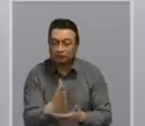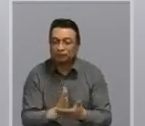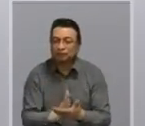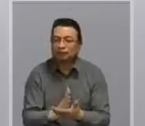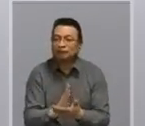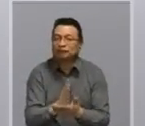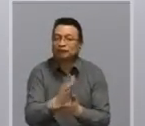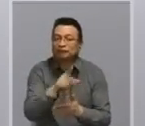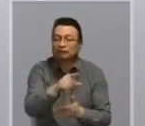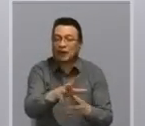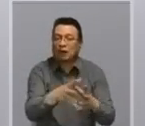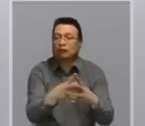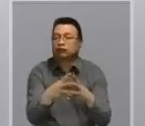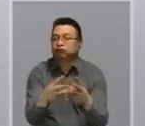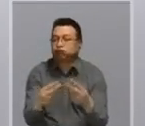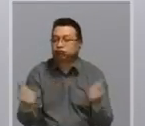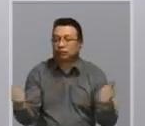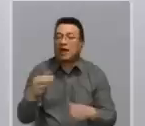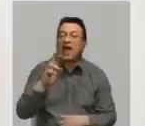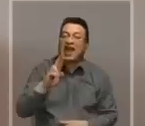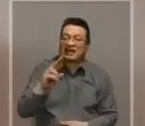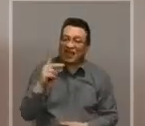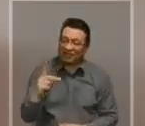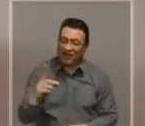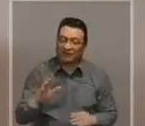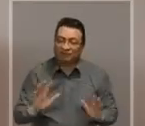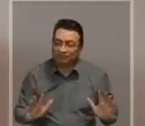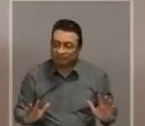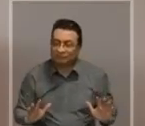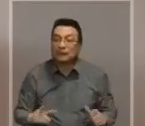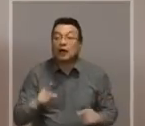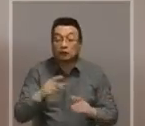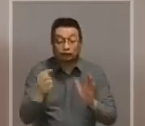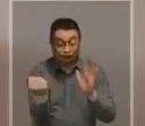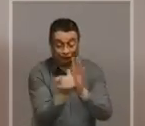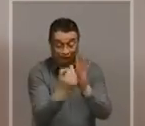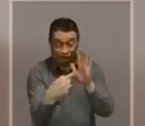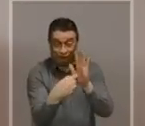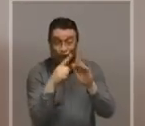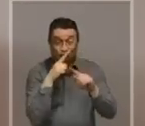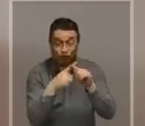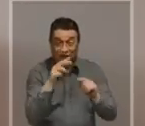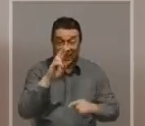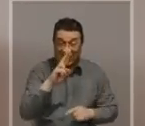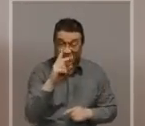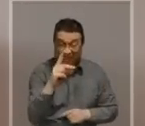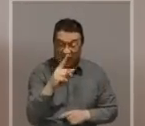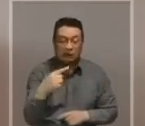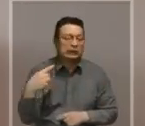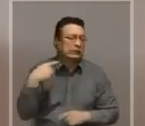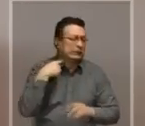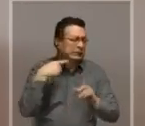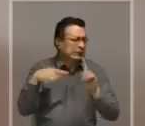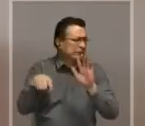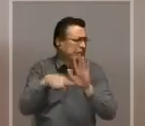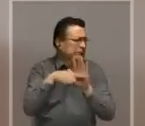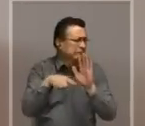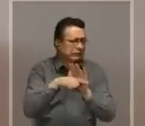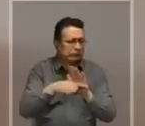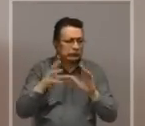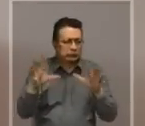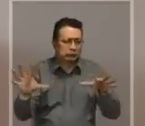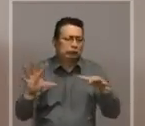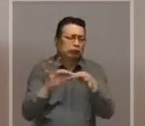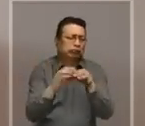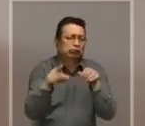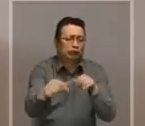la desaparición de Revolución Democrática. La marca Revolución Democrática está seriamente afectada y vinculada a los casos